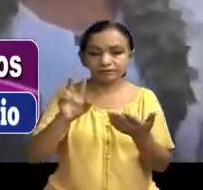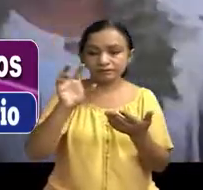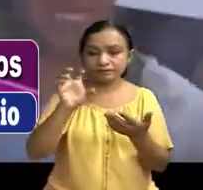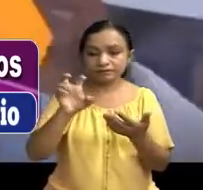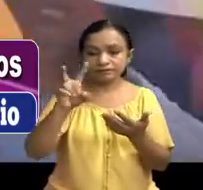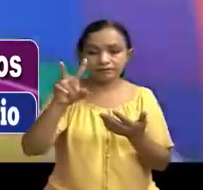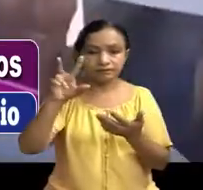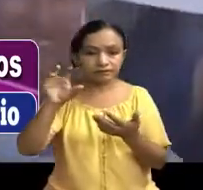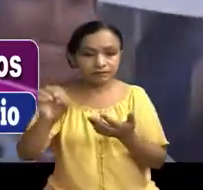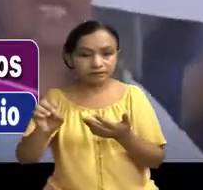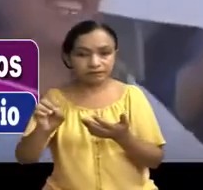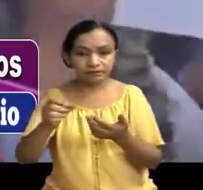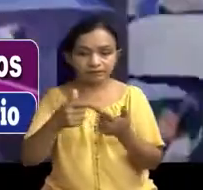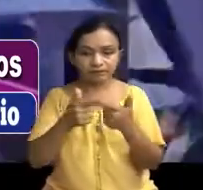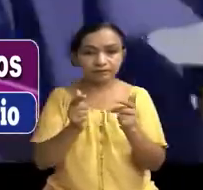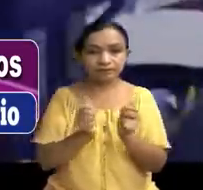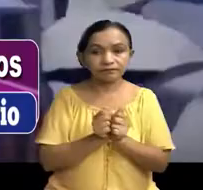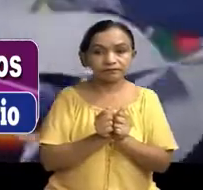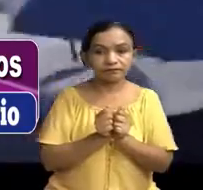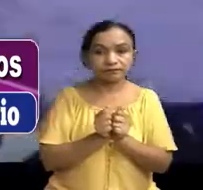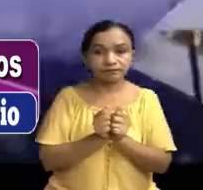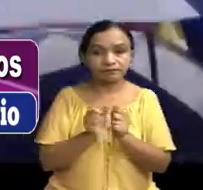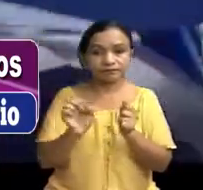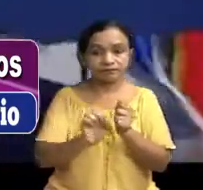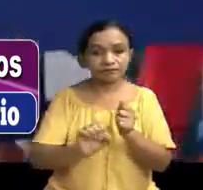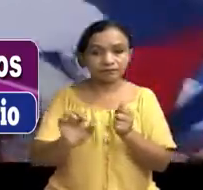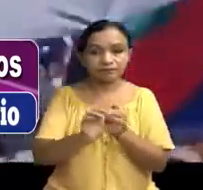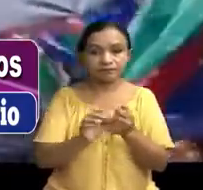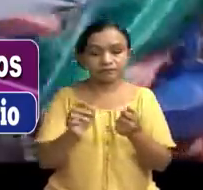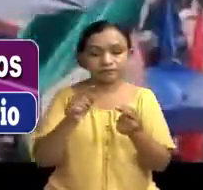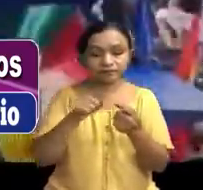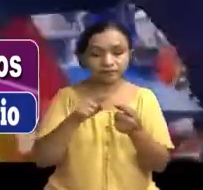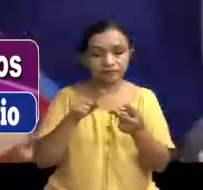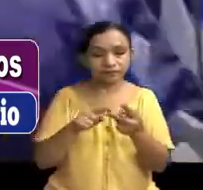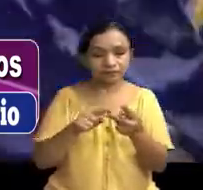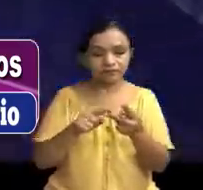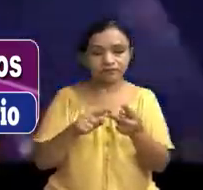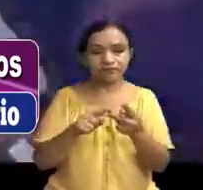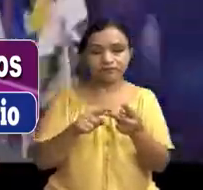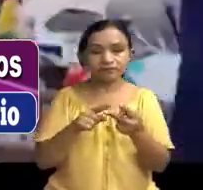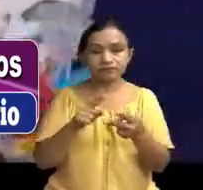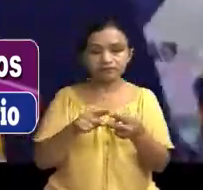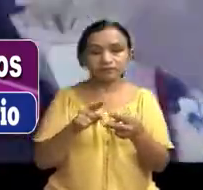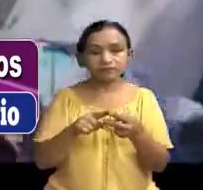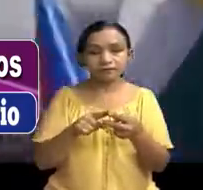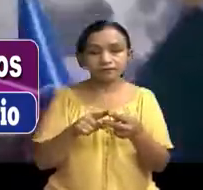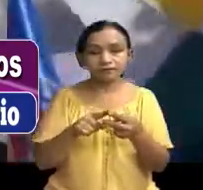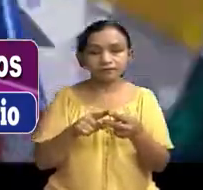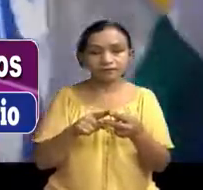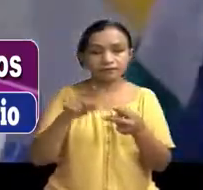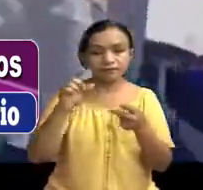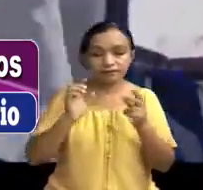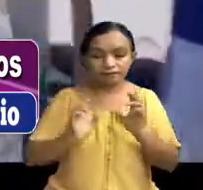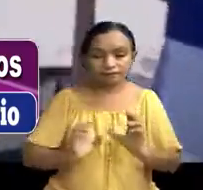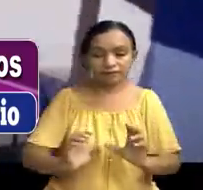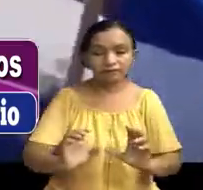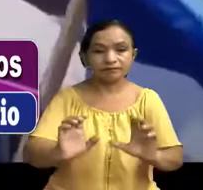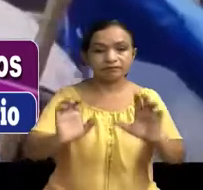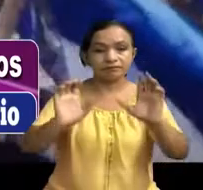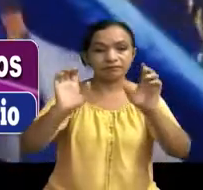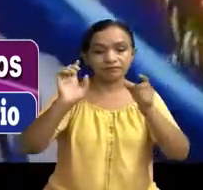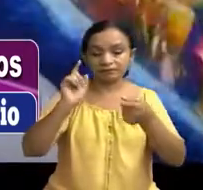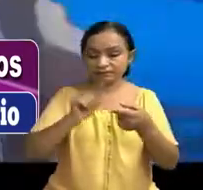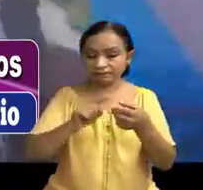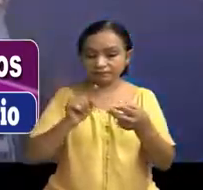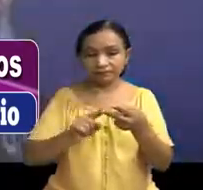el control, el movimiento Evo, el movimiento al socialismo, tiene el control de las dos cámaras del Poder Legislativo. Okay. Está la resistencia en las calles, ¿verdad?